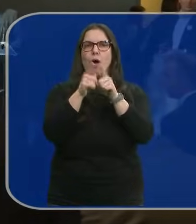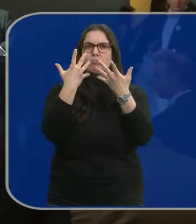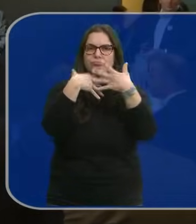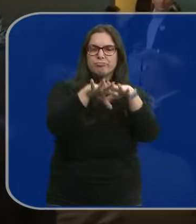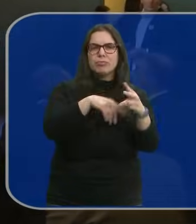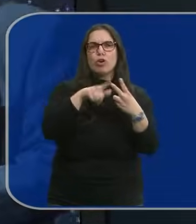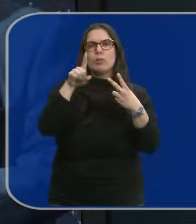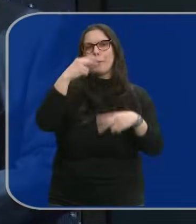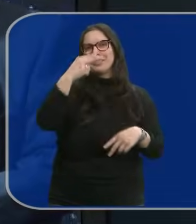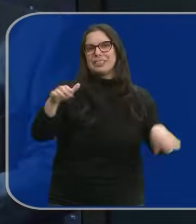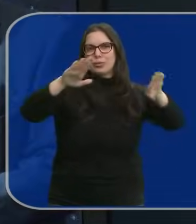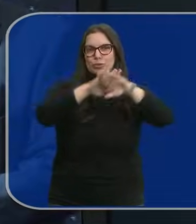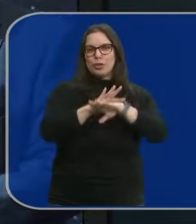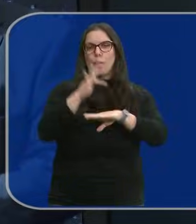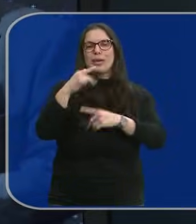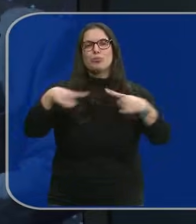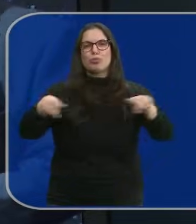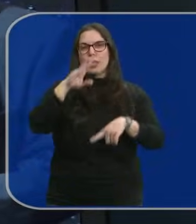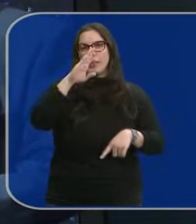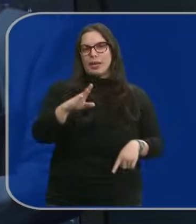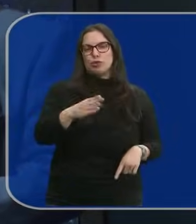o visitas nocturnas con música en directo.